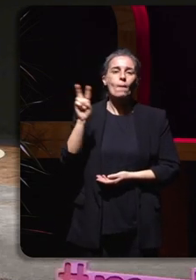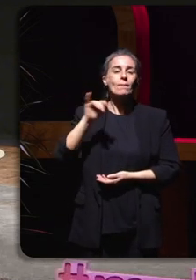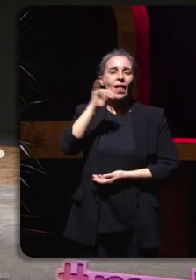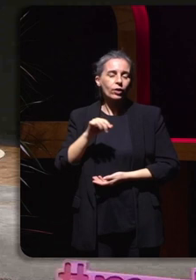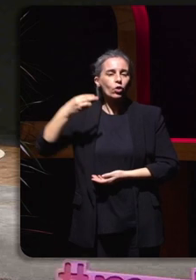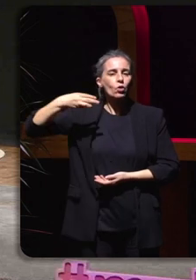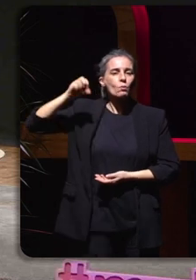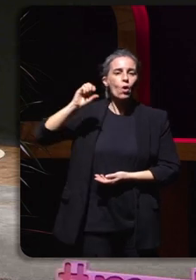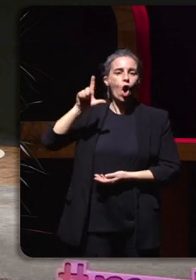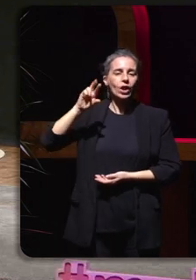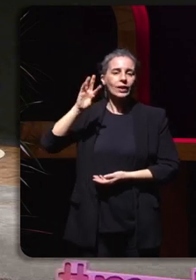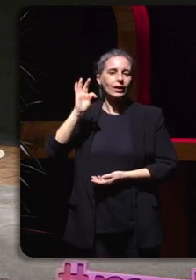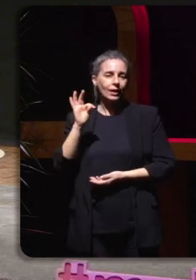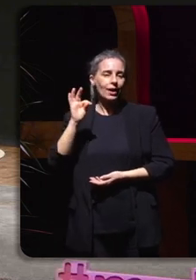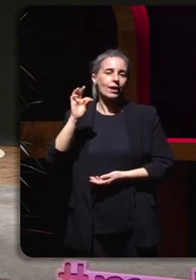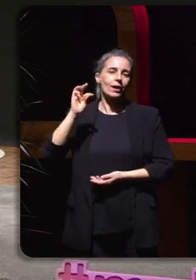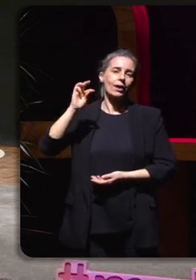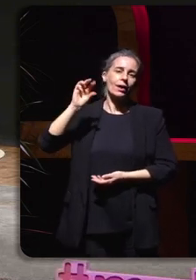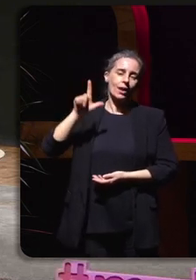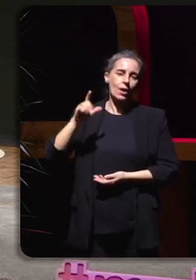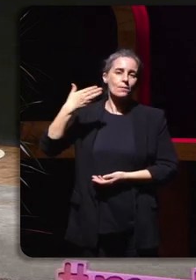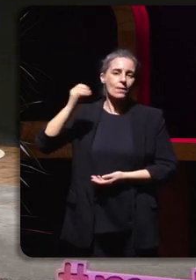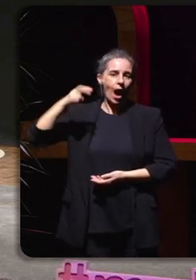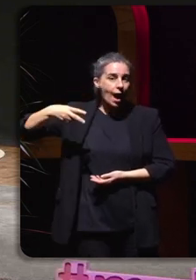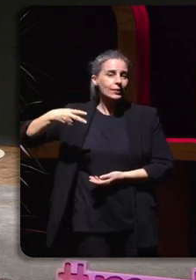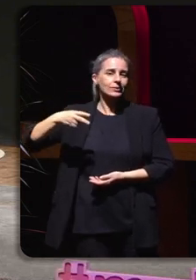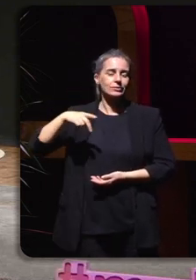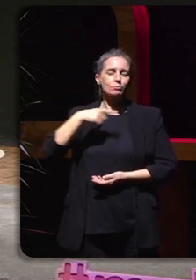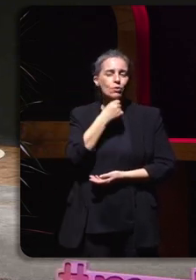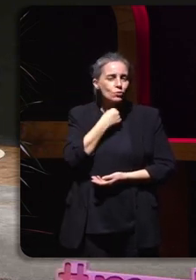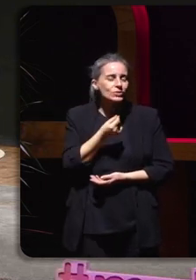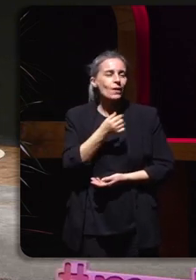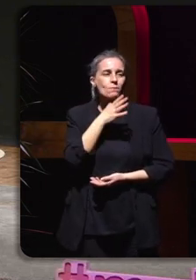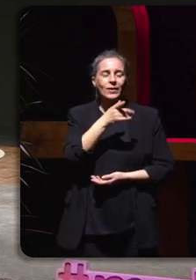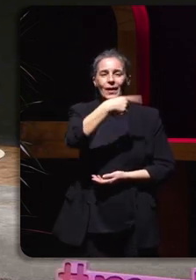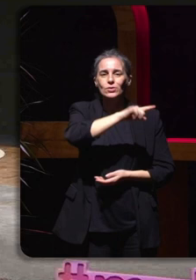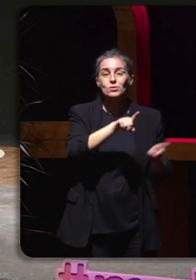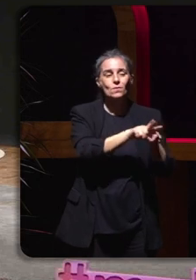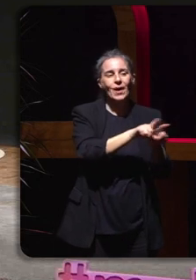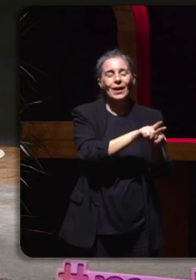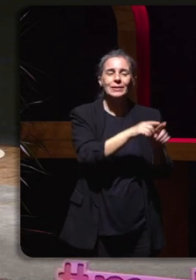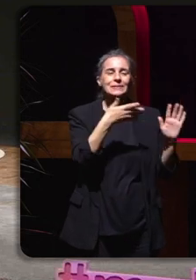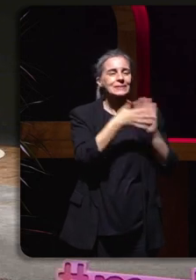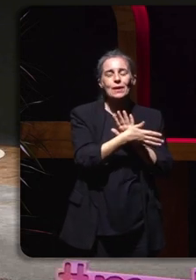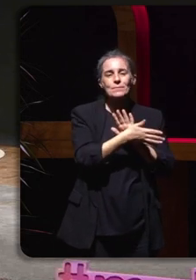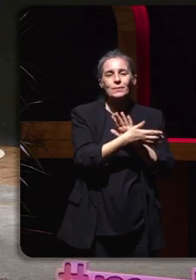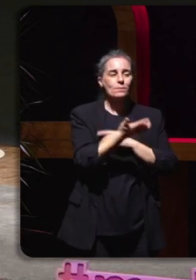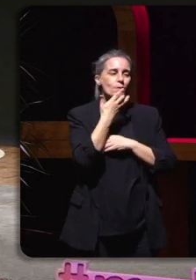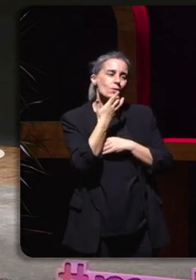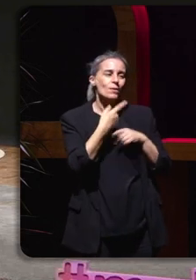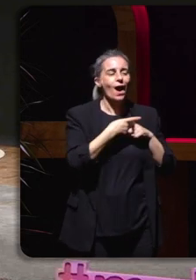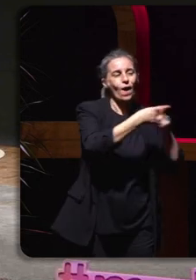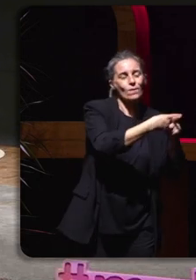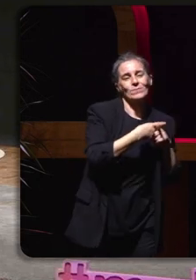toda esa generación porque siempre parecía que estaban guiándole un ojo al lector siempre parecía que la broma era compartida que